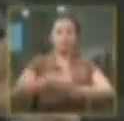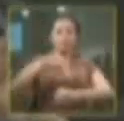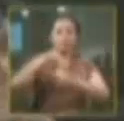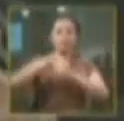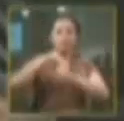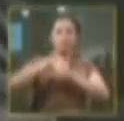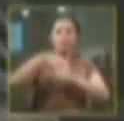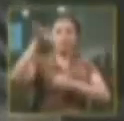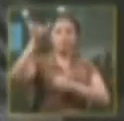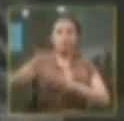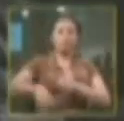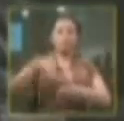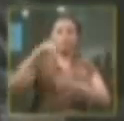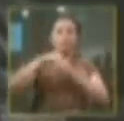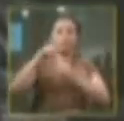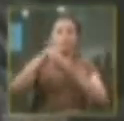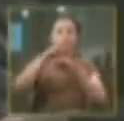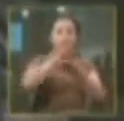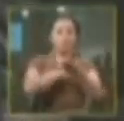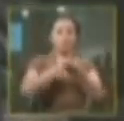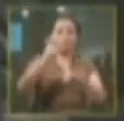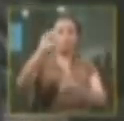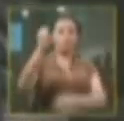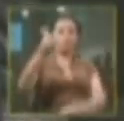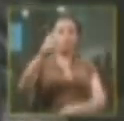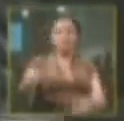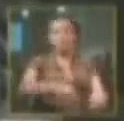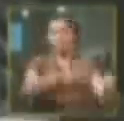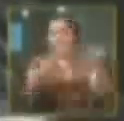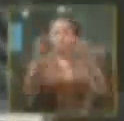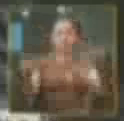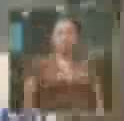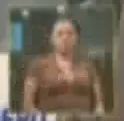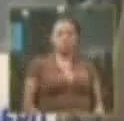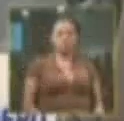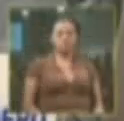el día sábado en el proyecto este de una buena transición. Gracias.